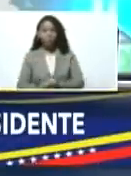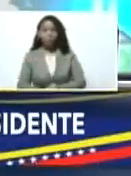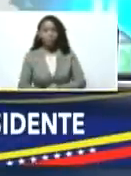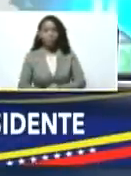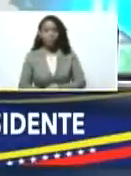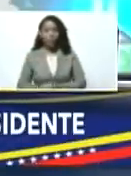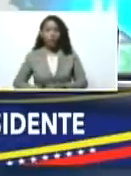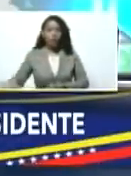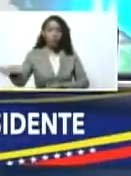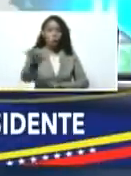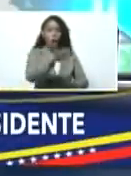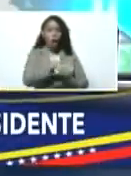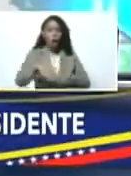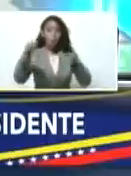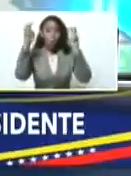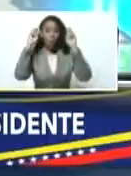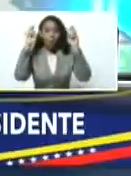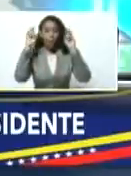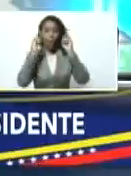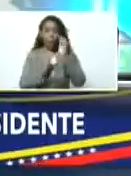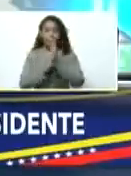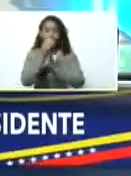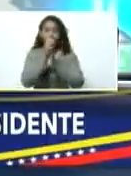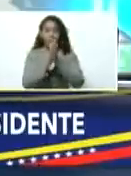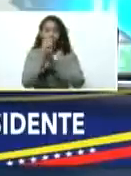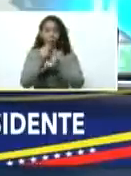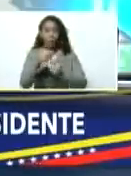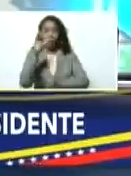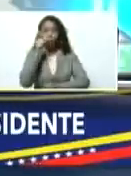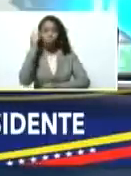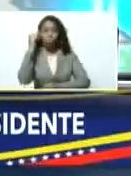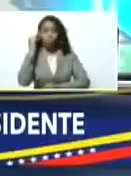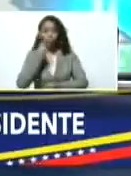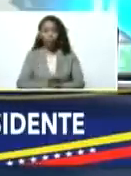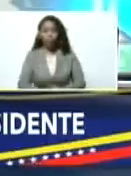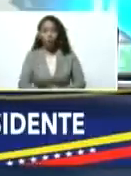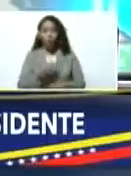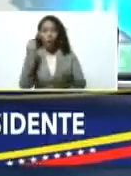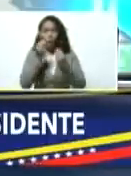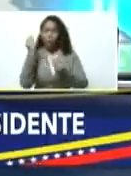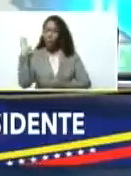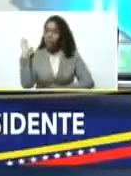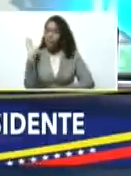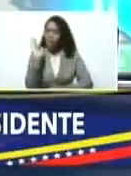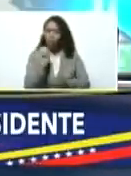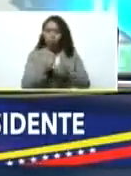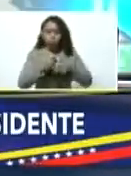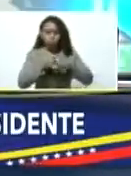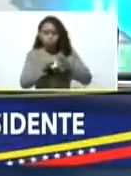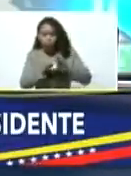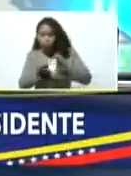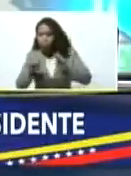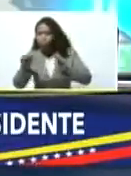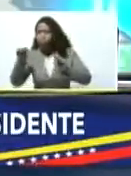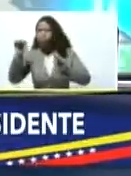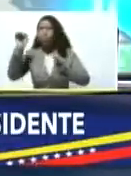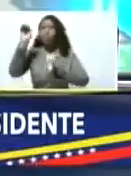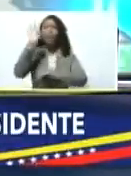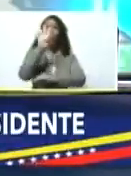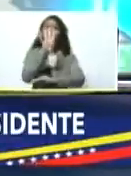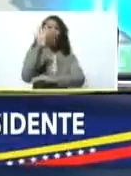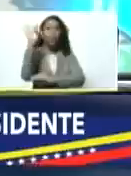todo el motor de emprendedores, emprendedoras, cómo ha venido creciendo las